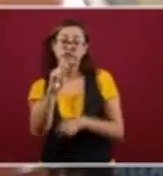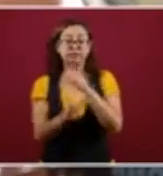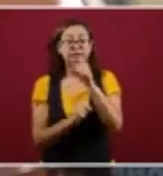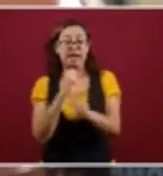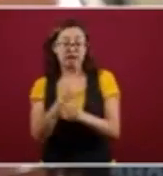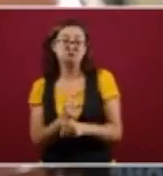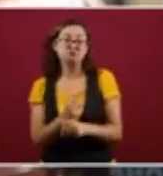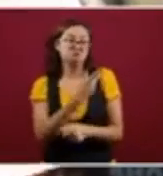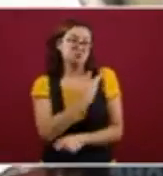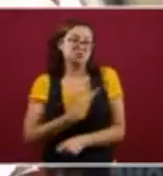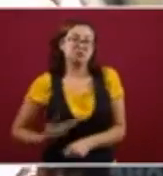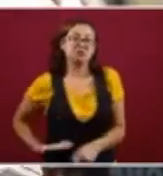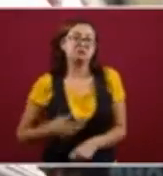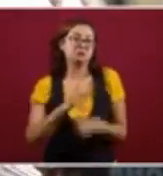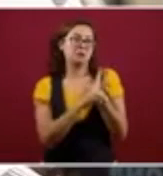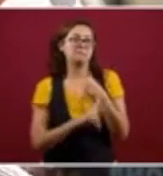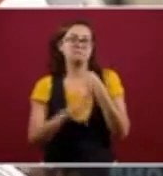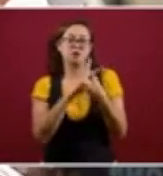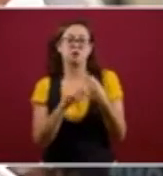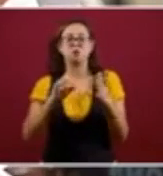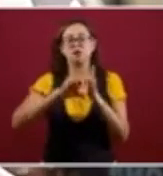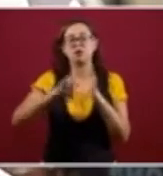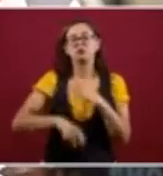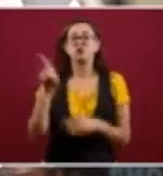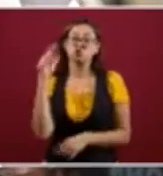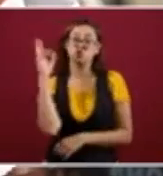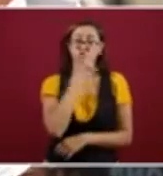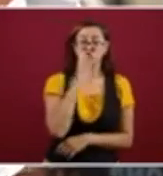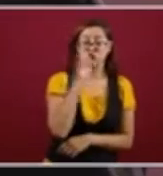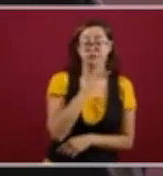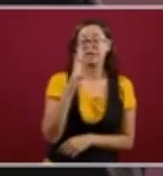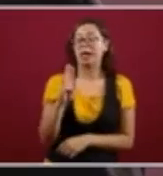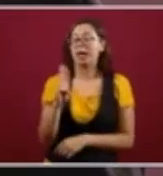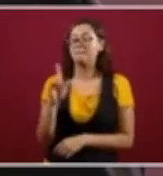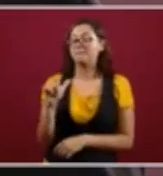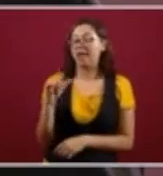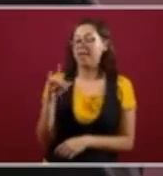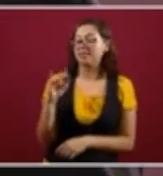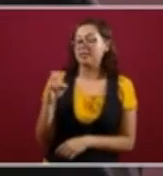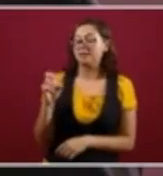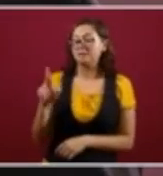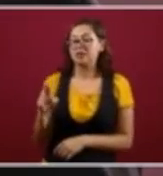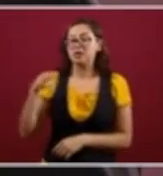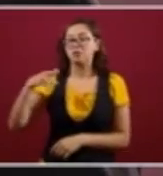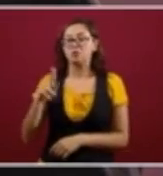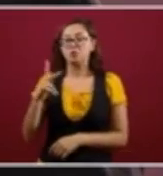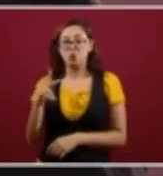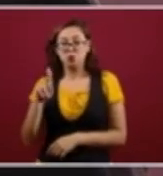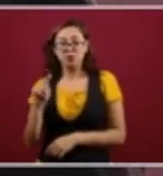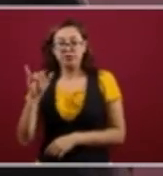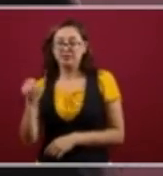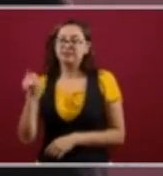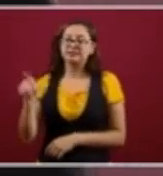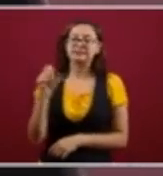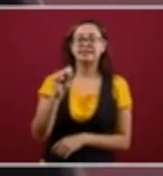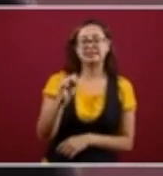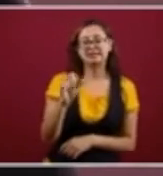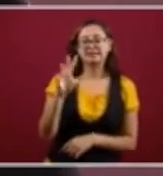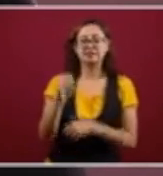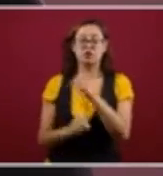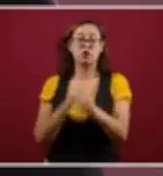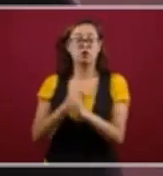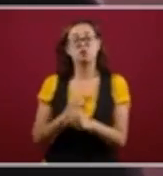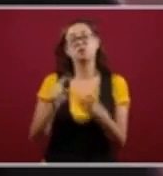presidente. Vladimir Putin, presidente de Rusia, tiene 65 años. Donald